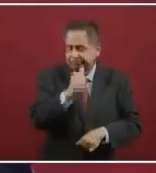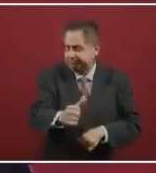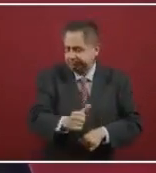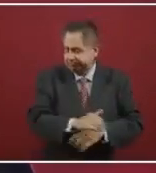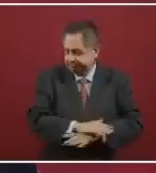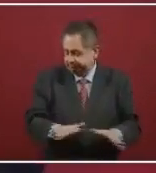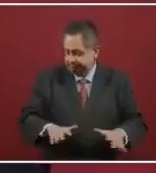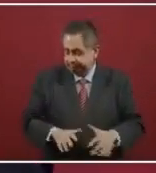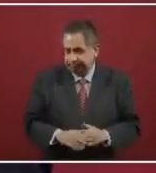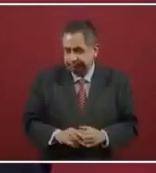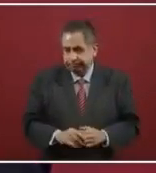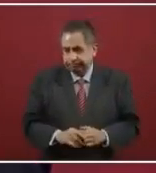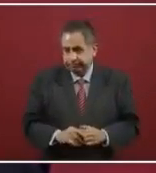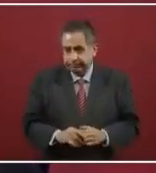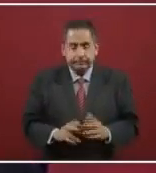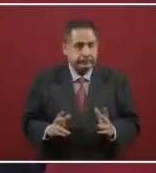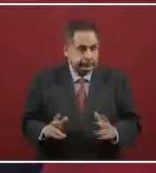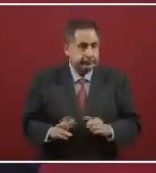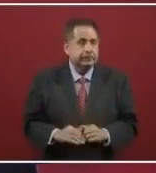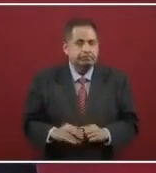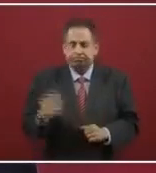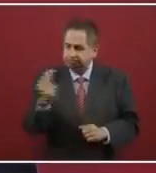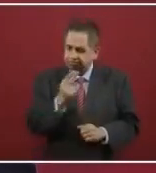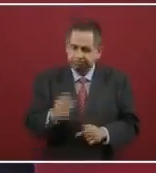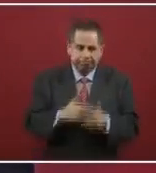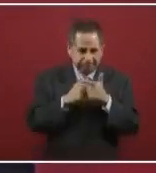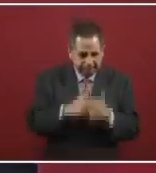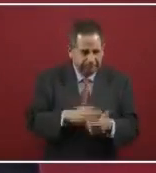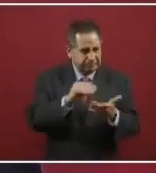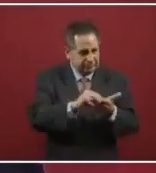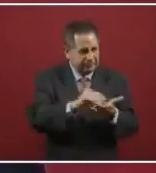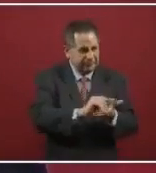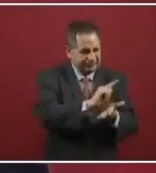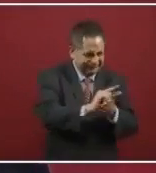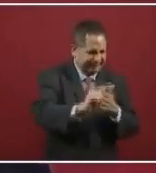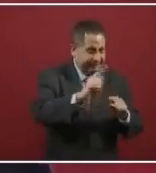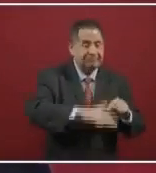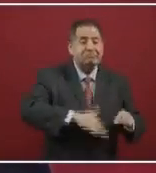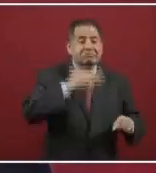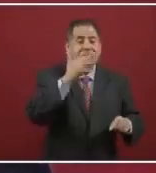Pero necesitamos seguir limpiando de corrupción,